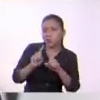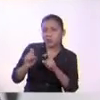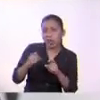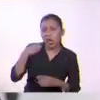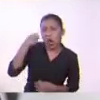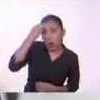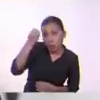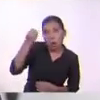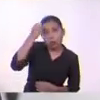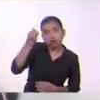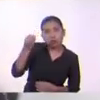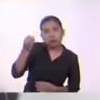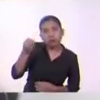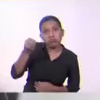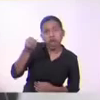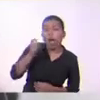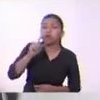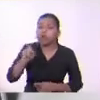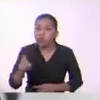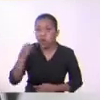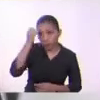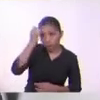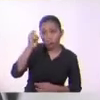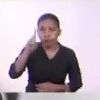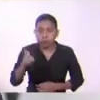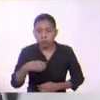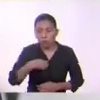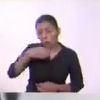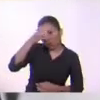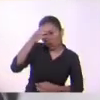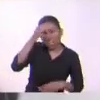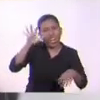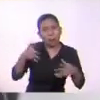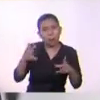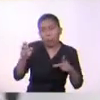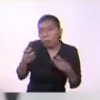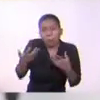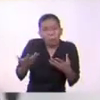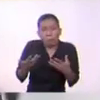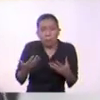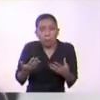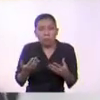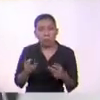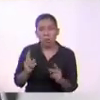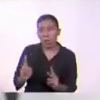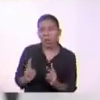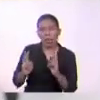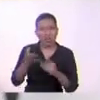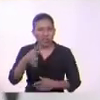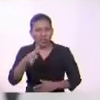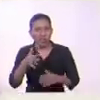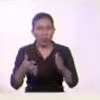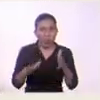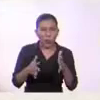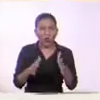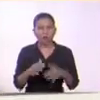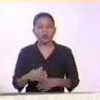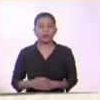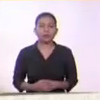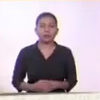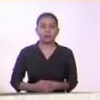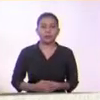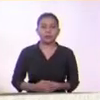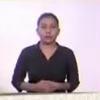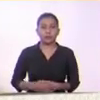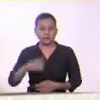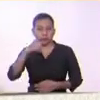la entrevista y a partir de sus conocimientos enfocar o dirigir el desarrollo de la misma.